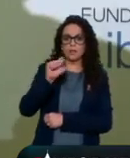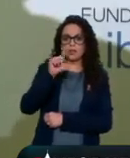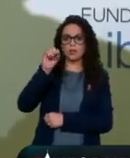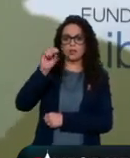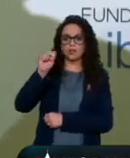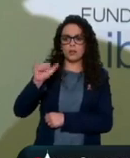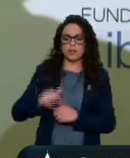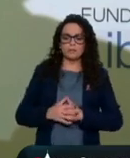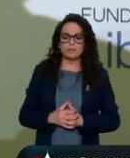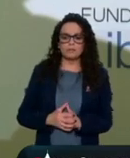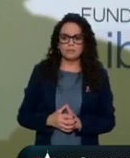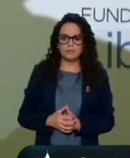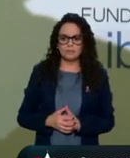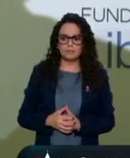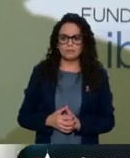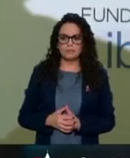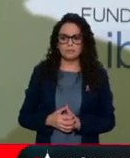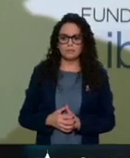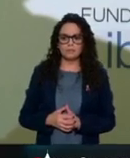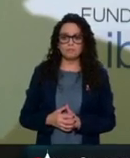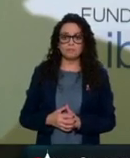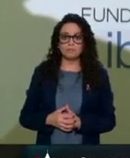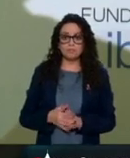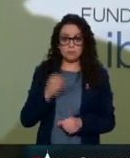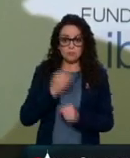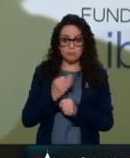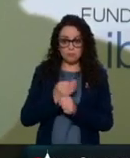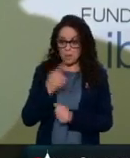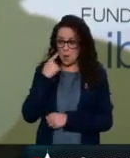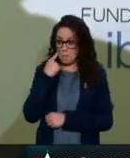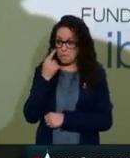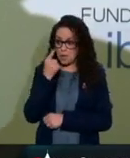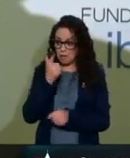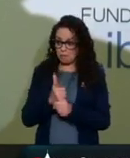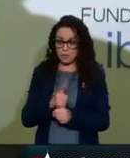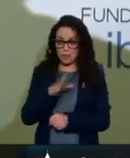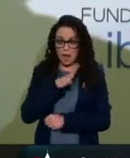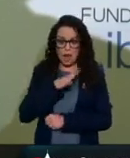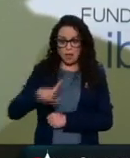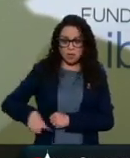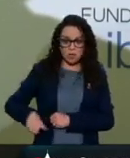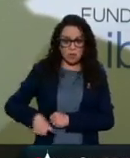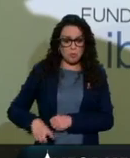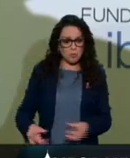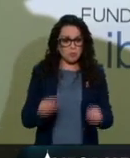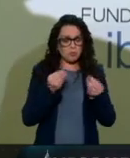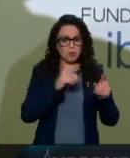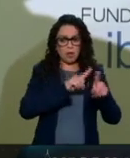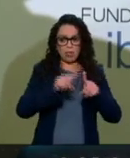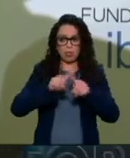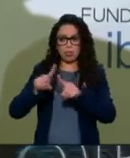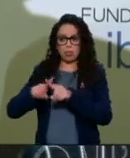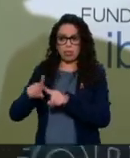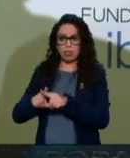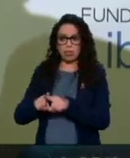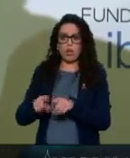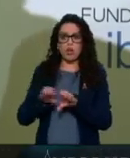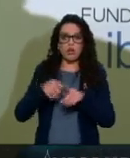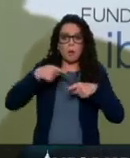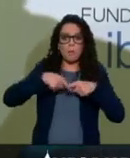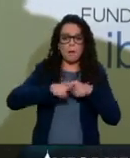pues son muchos gobiernos donde los liderazgos han surgido como en